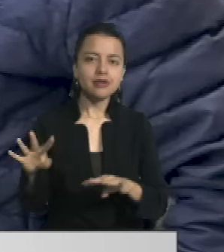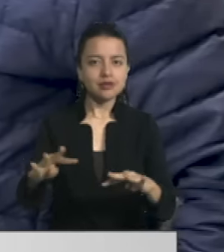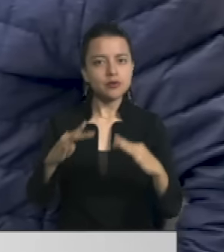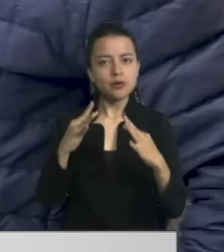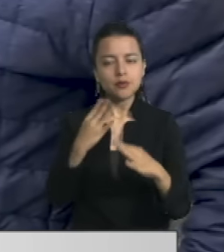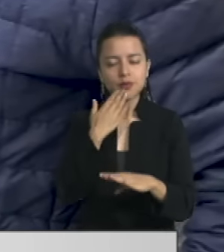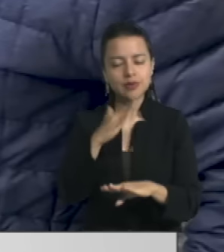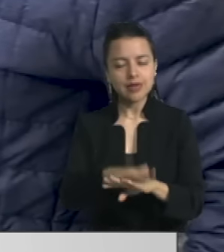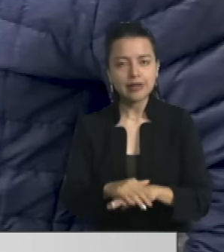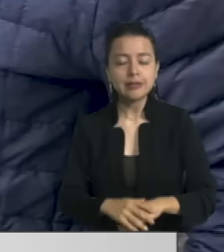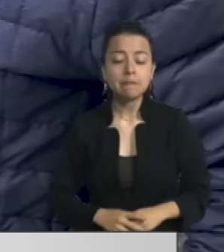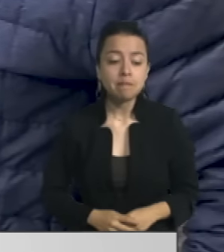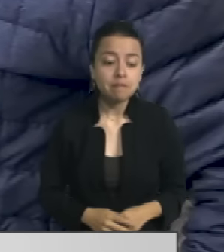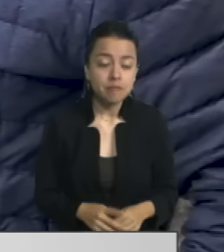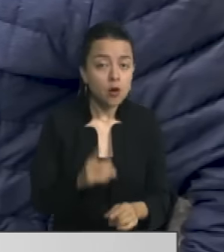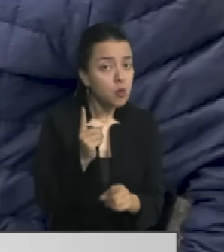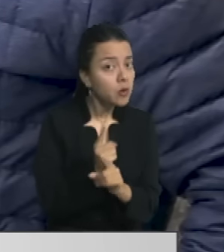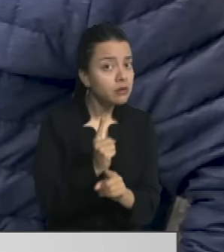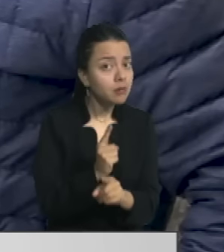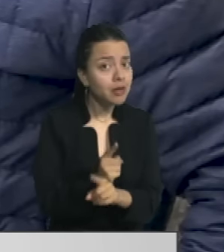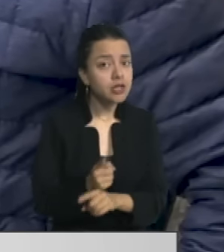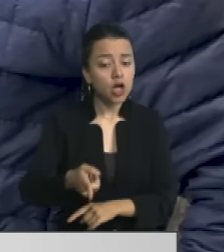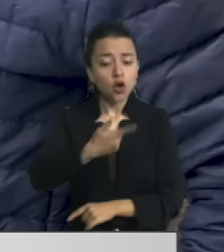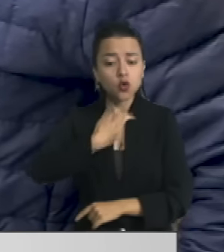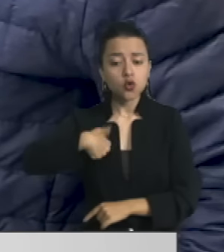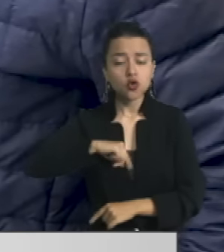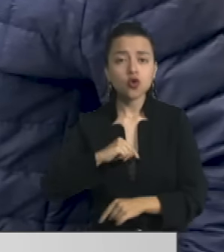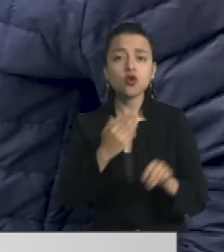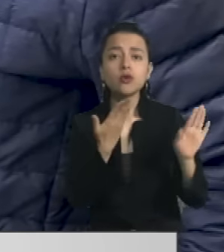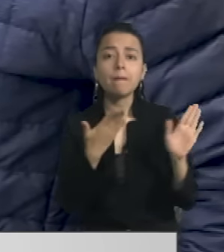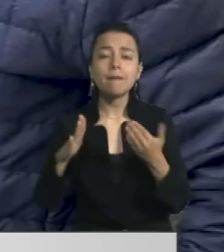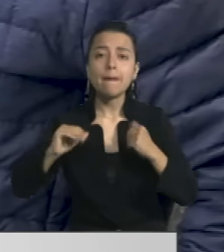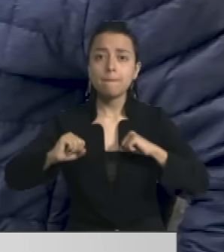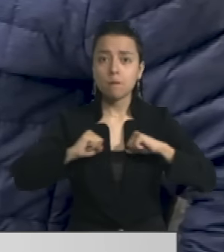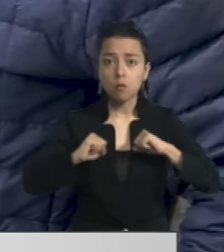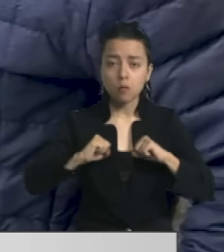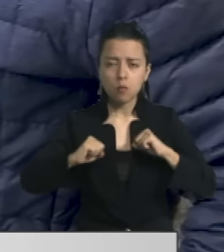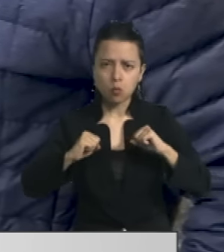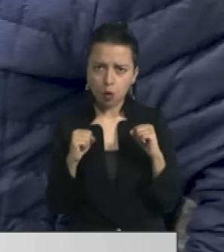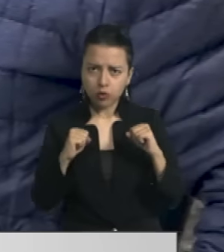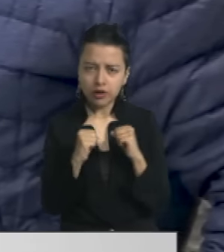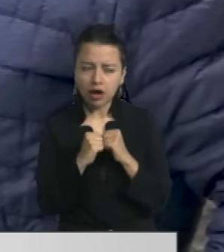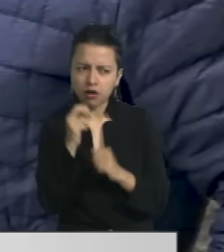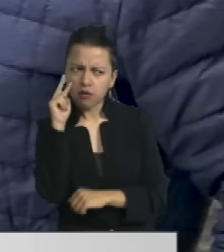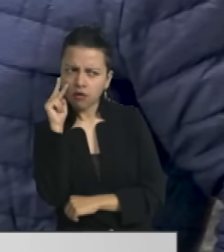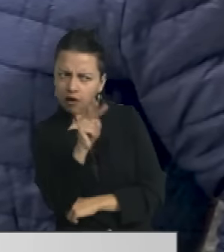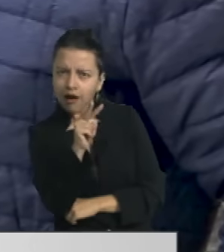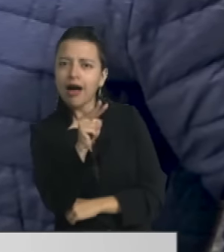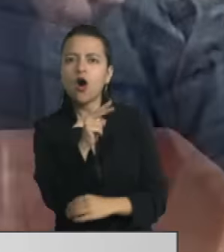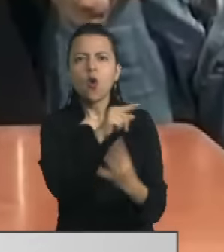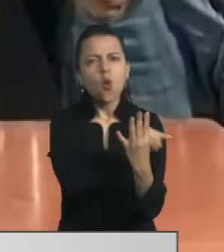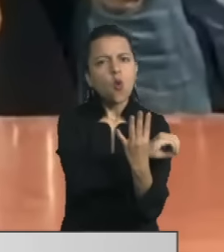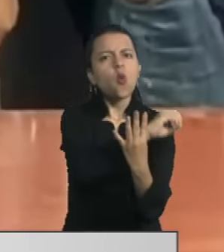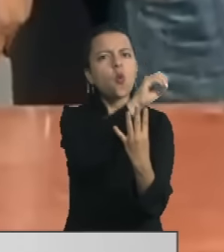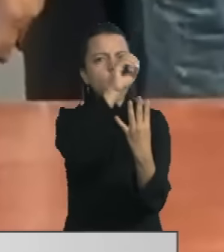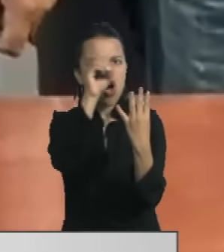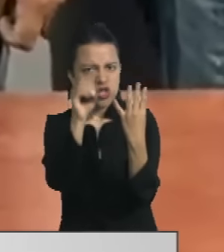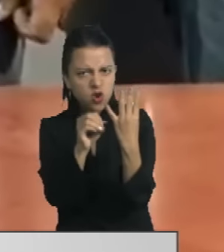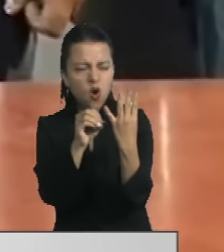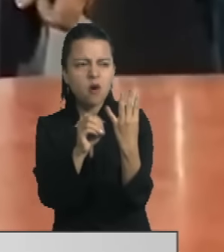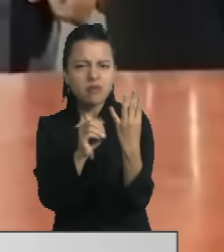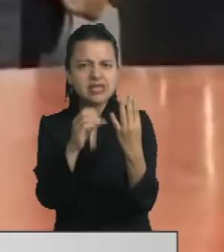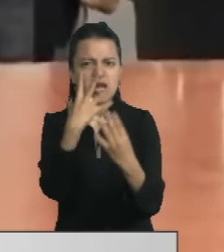televidentes efectivamente en el marco de la operación Bogotá se realizó la captura de estos cuatro sujetos trés de un seguimiento que se